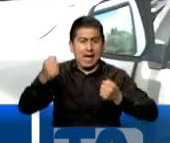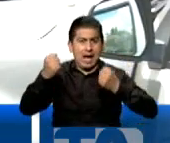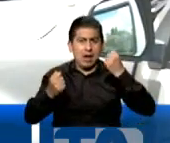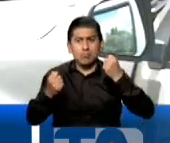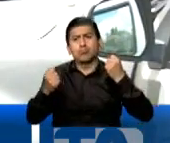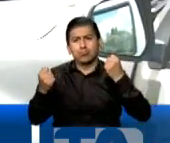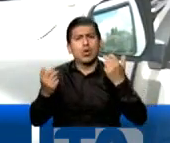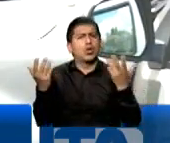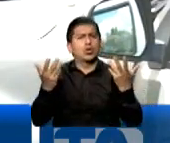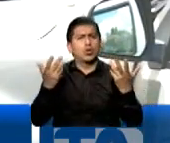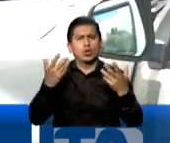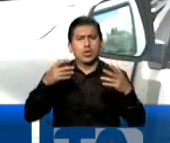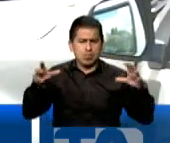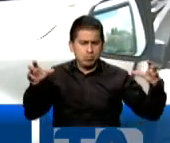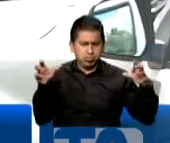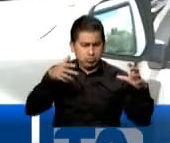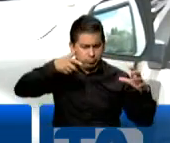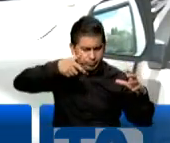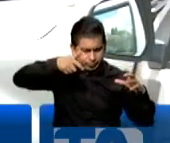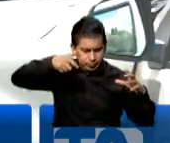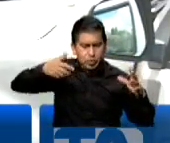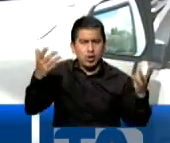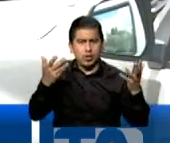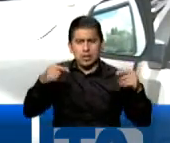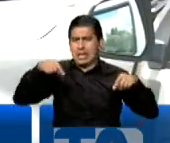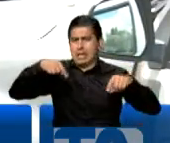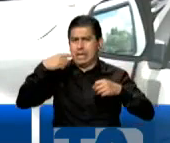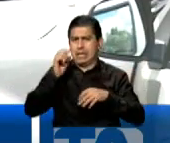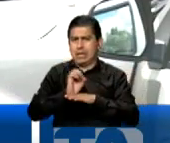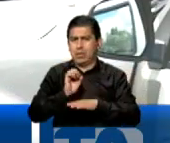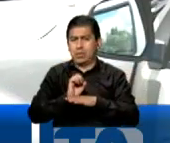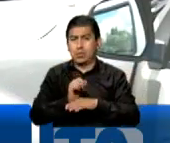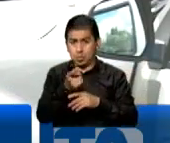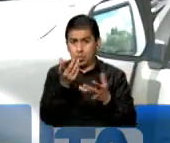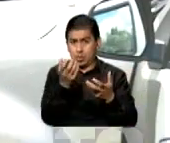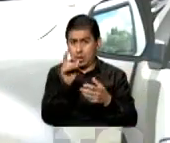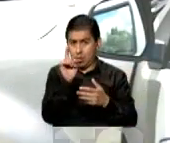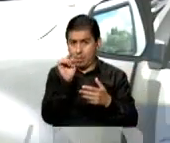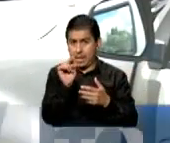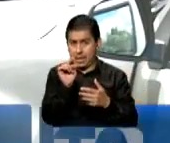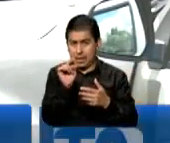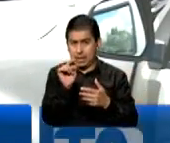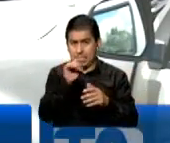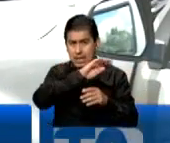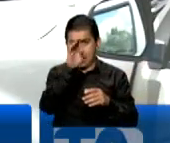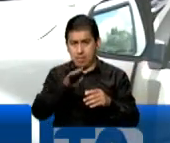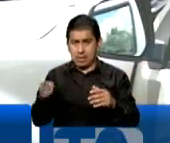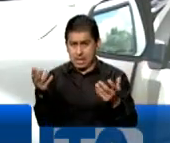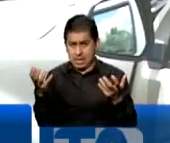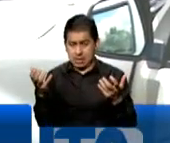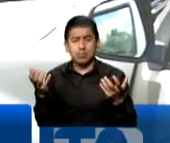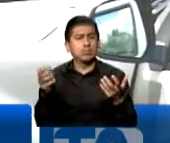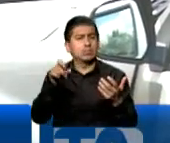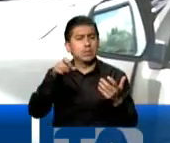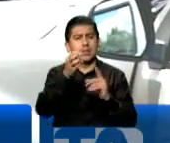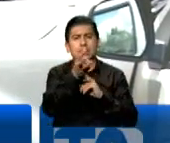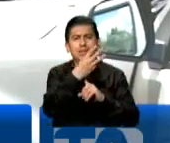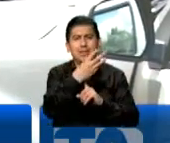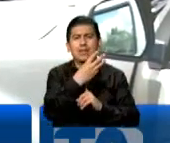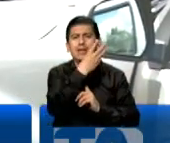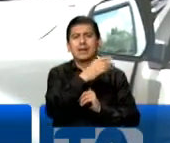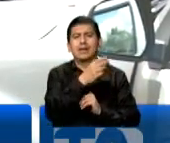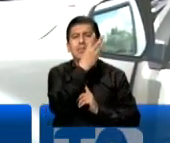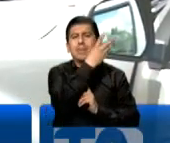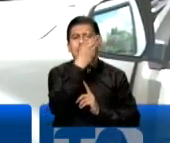son ensambladas en nuestro país. Si usted quiere acceder a uno de los 1000 cupos para esta primera fase del programa, deberá ingresar a la página